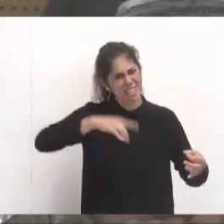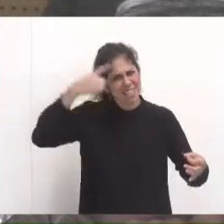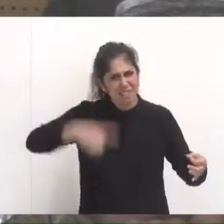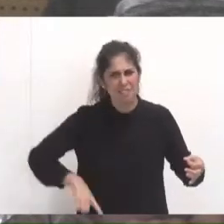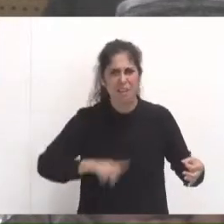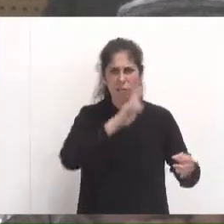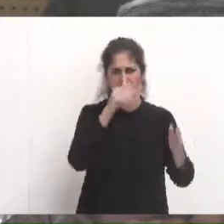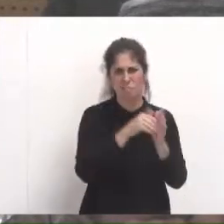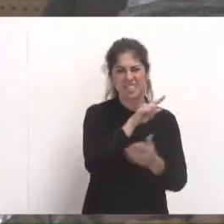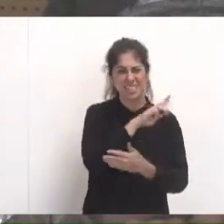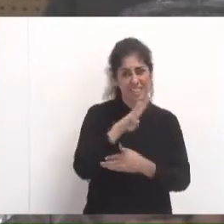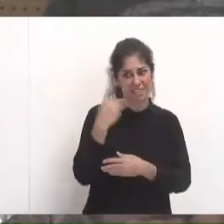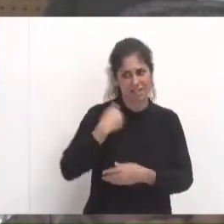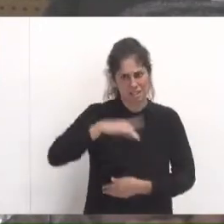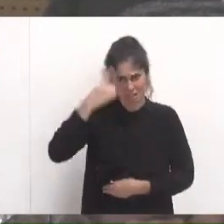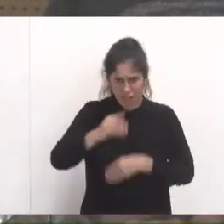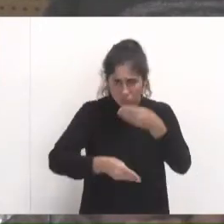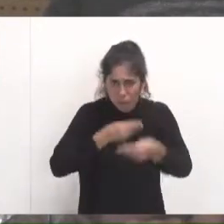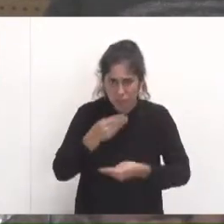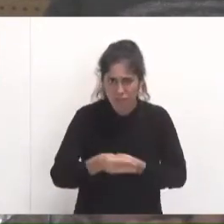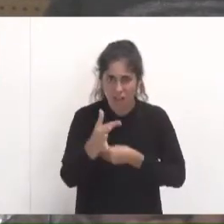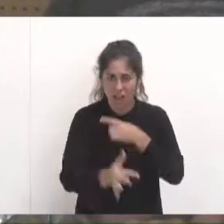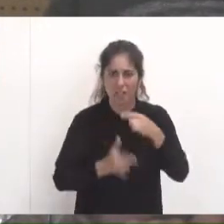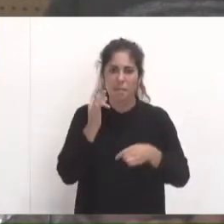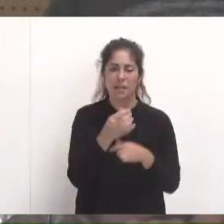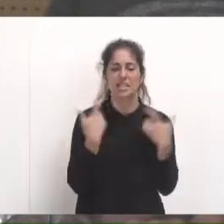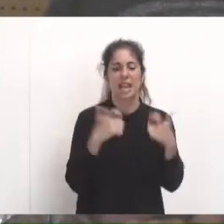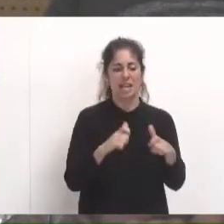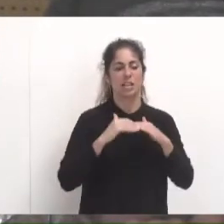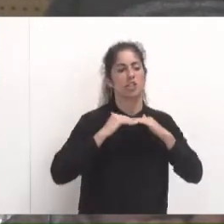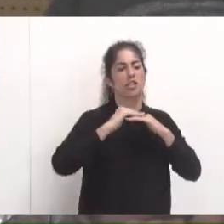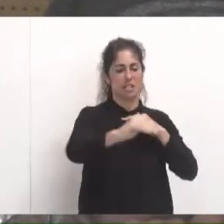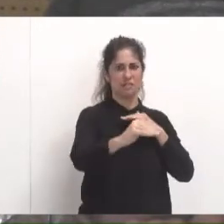de sostenibilidad y medio ambiente de esta corporación